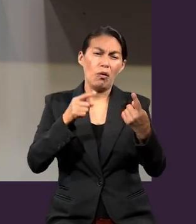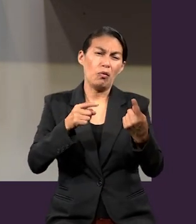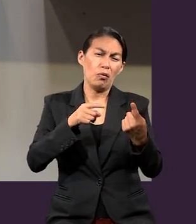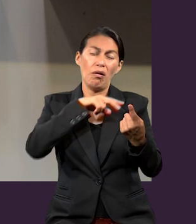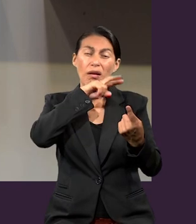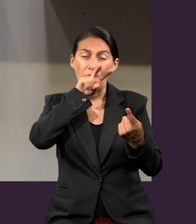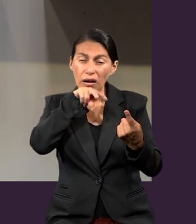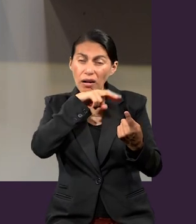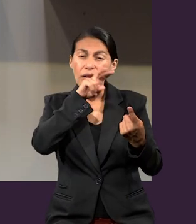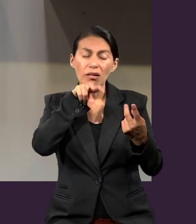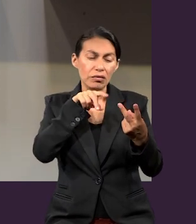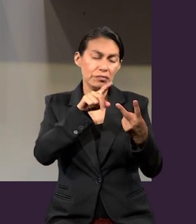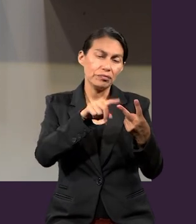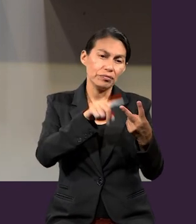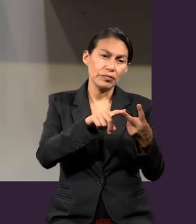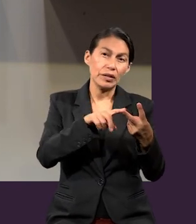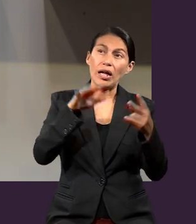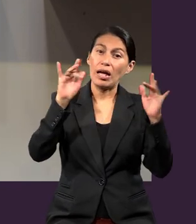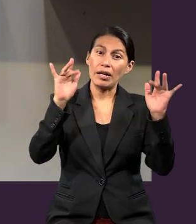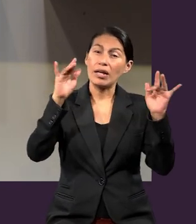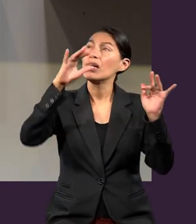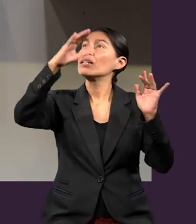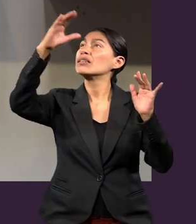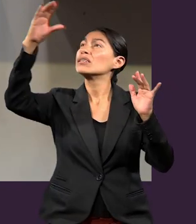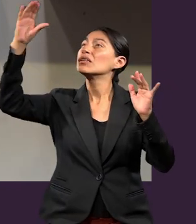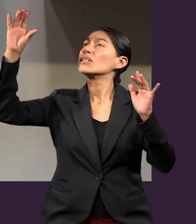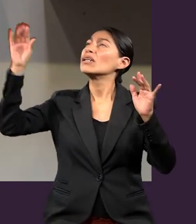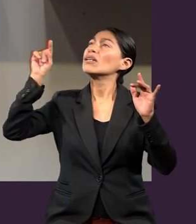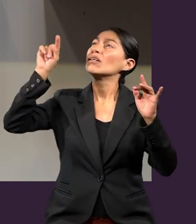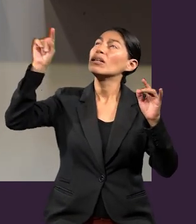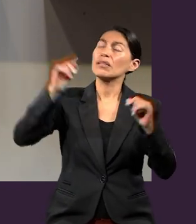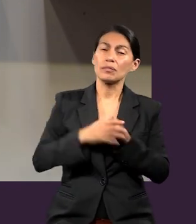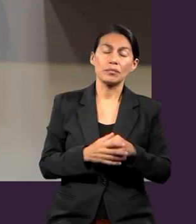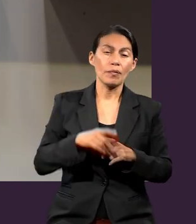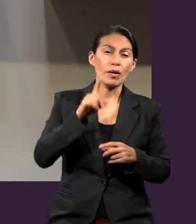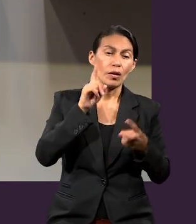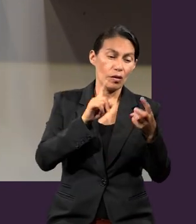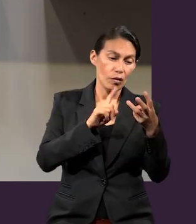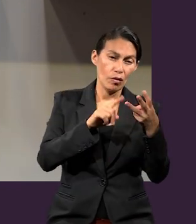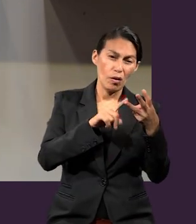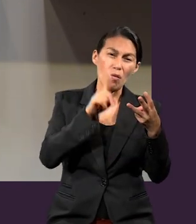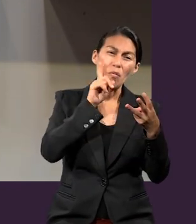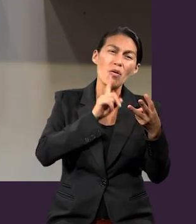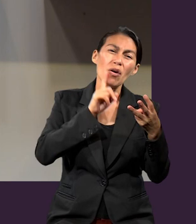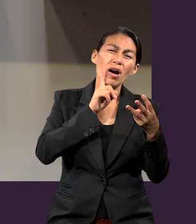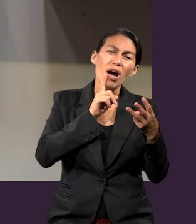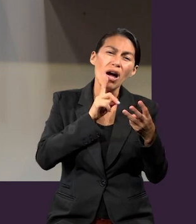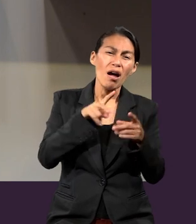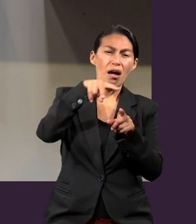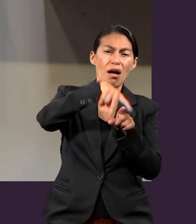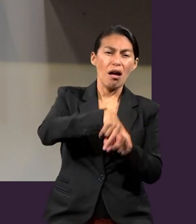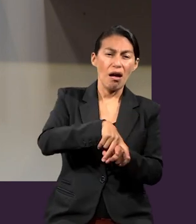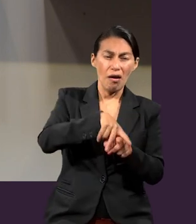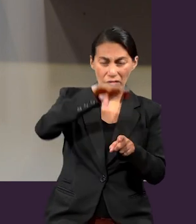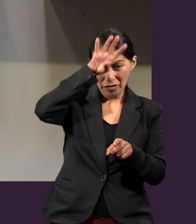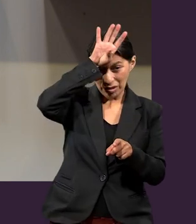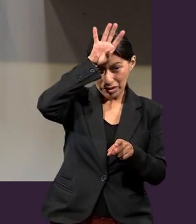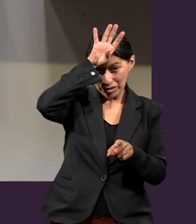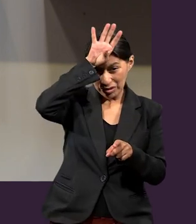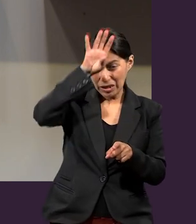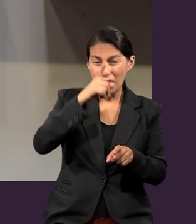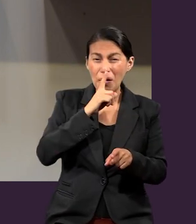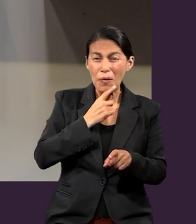dragón, encontramos los ángeles volando en medio del cielo, una mujer montada en una bestia